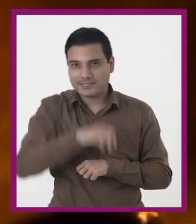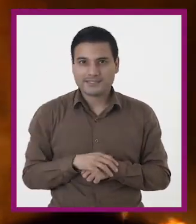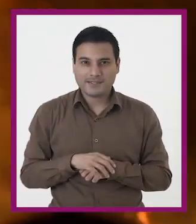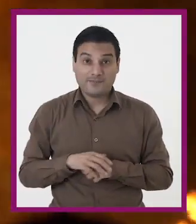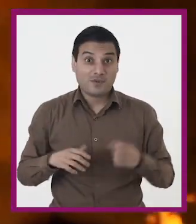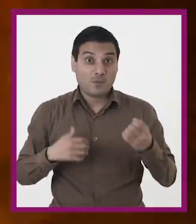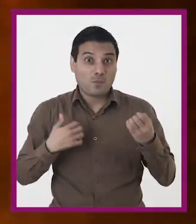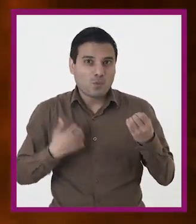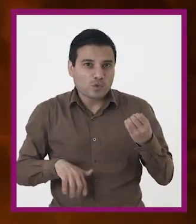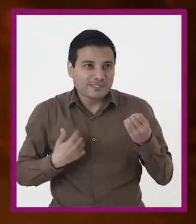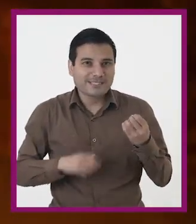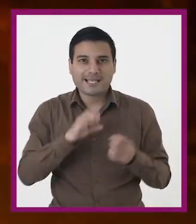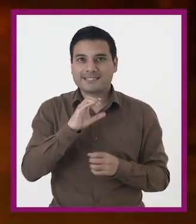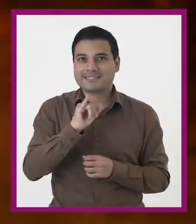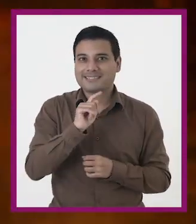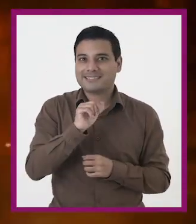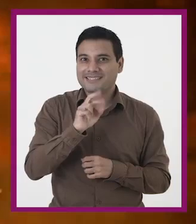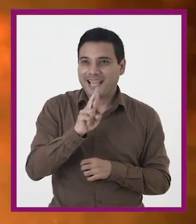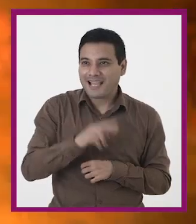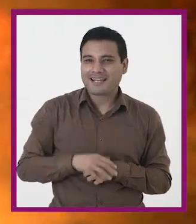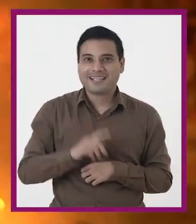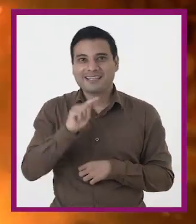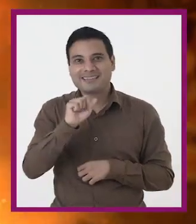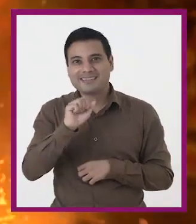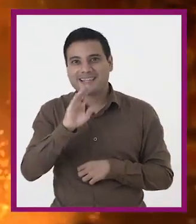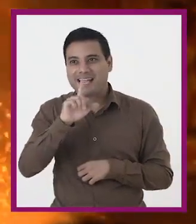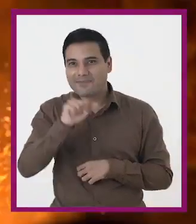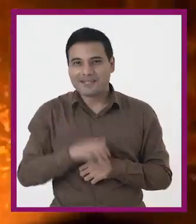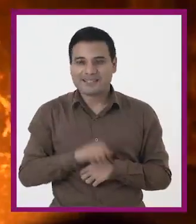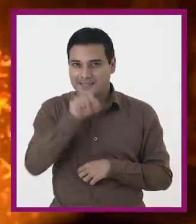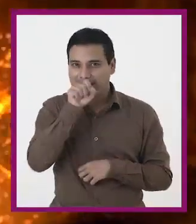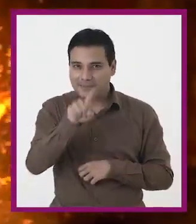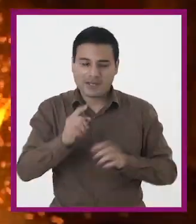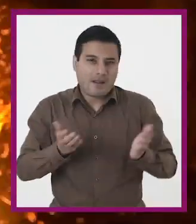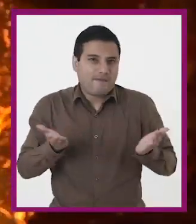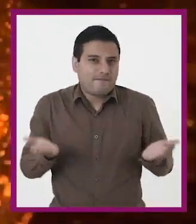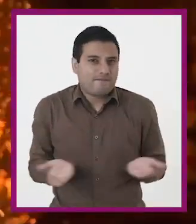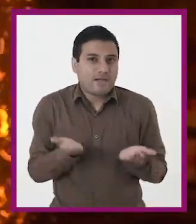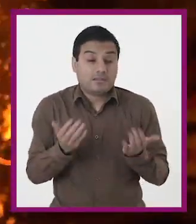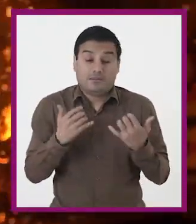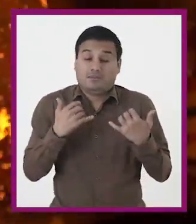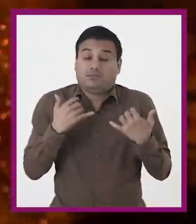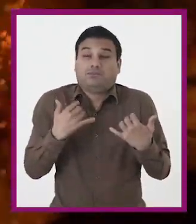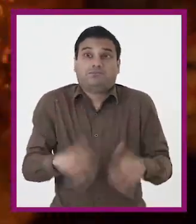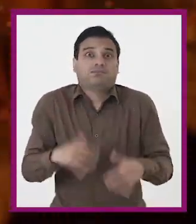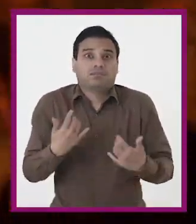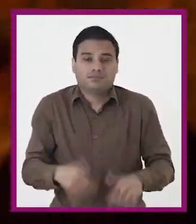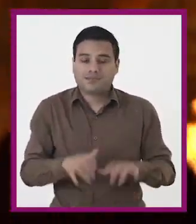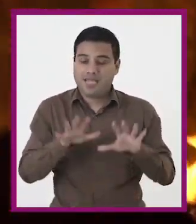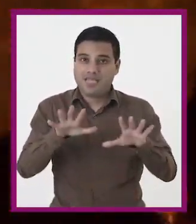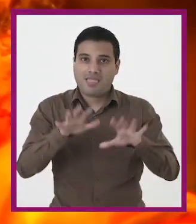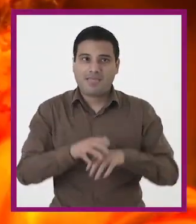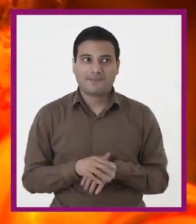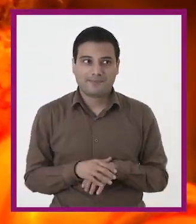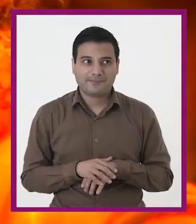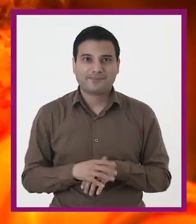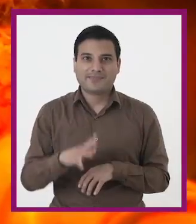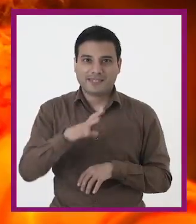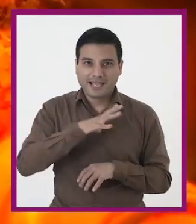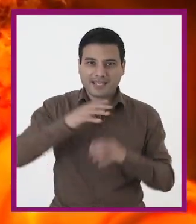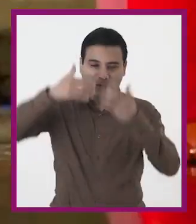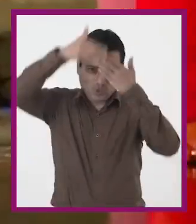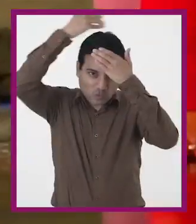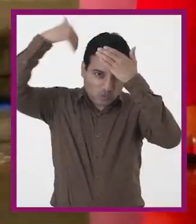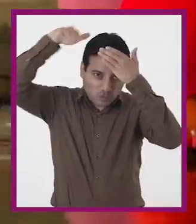música de sitar y tabla, danza clásica hindú, de una gestualidad comunicativa fascinante,